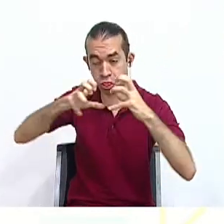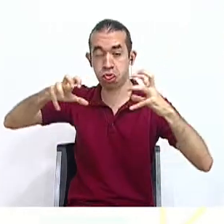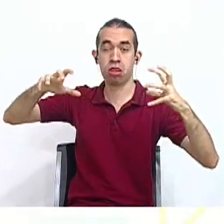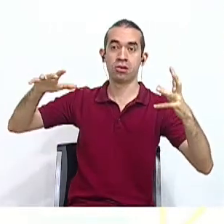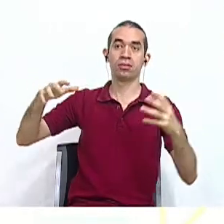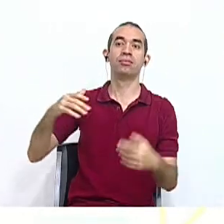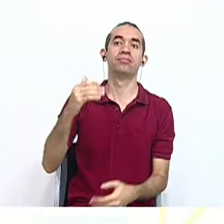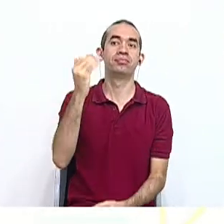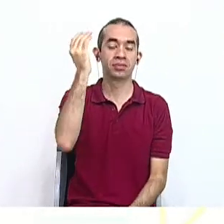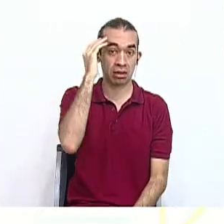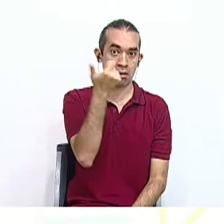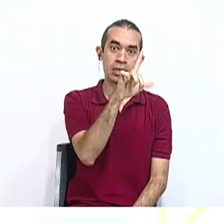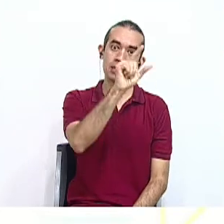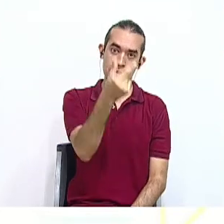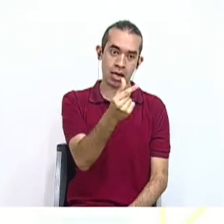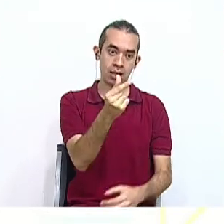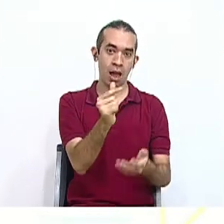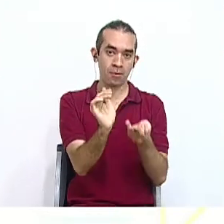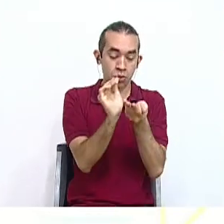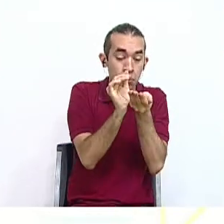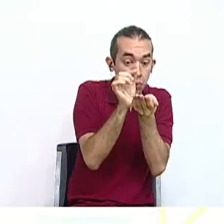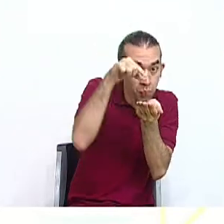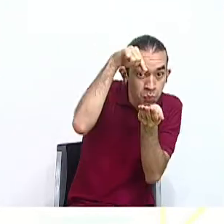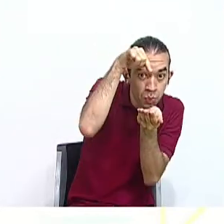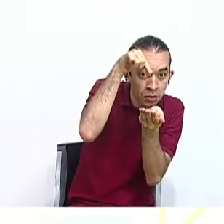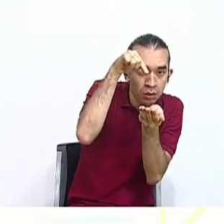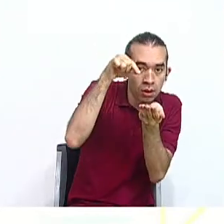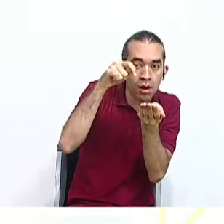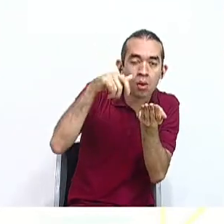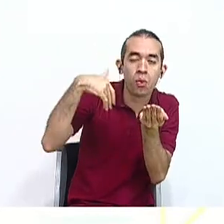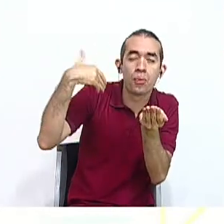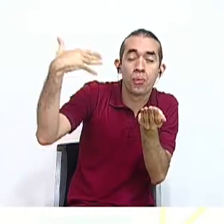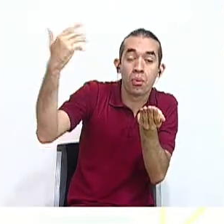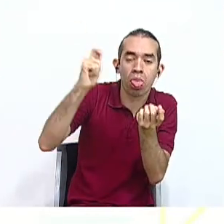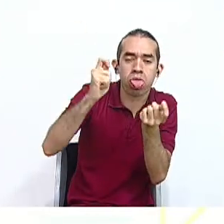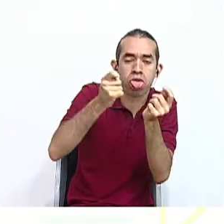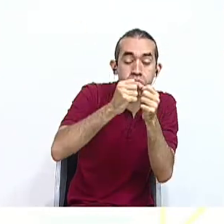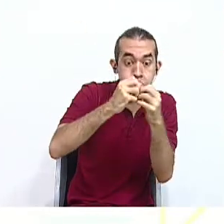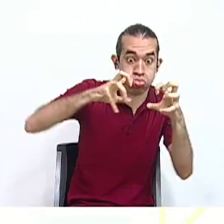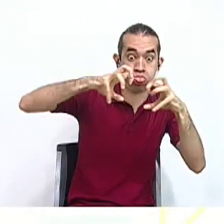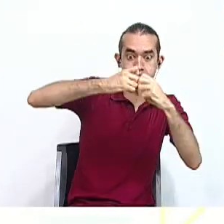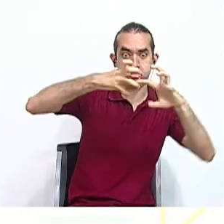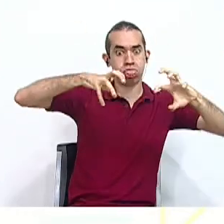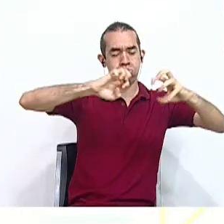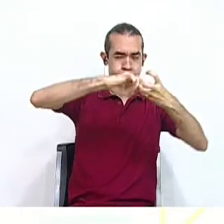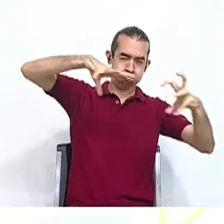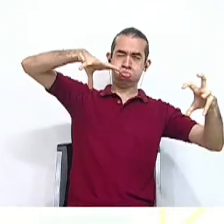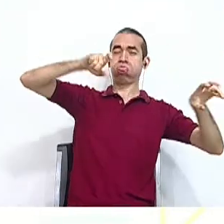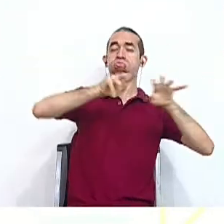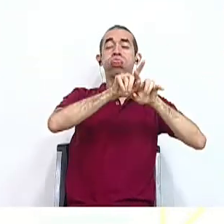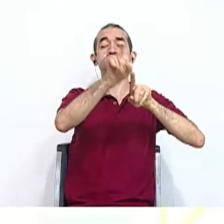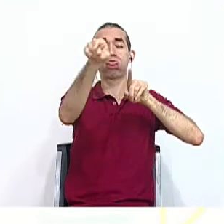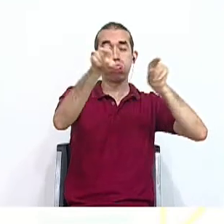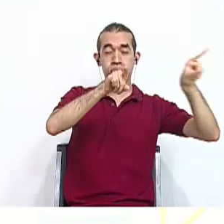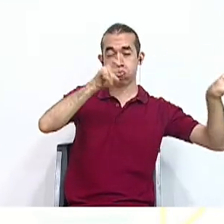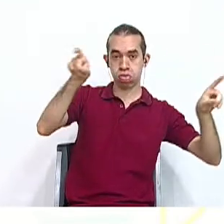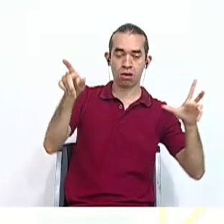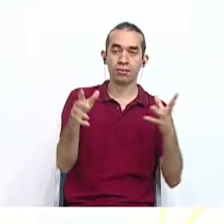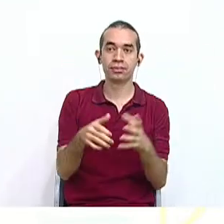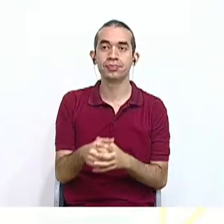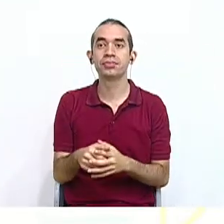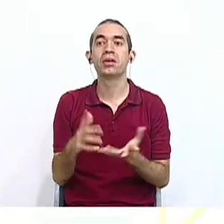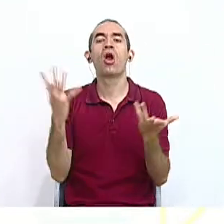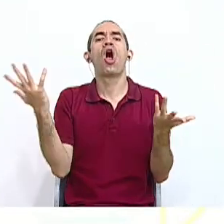tiempo. Entonces, la masa que va quedando la podemos expresar de la siguiente forma, como m de t igual